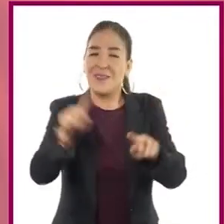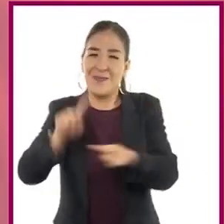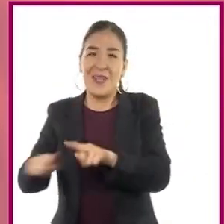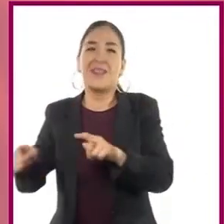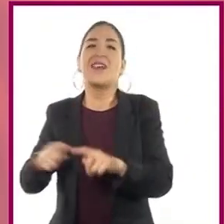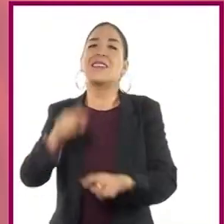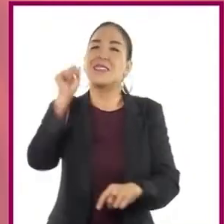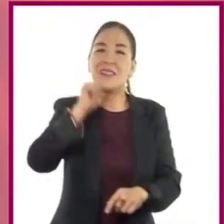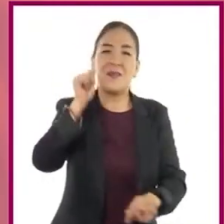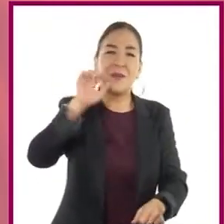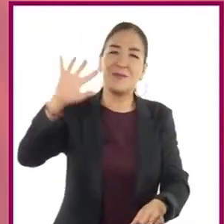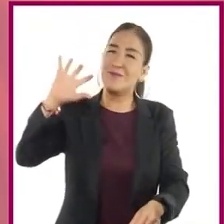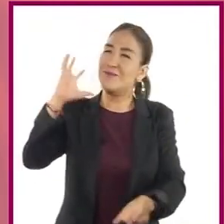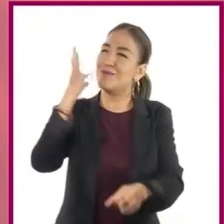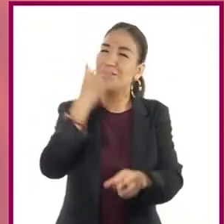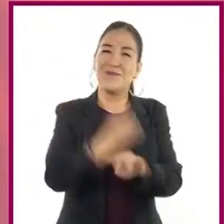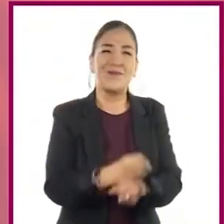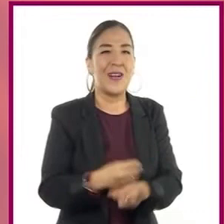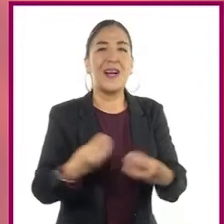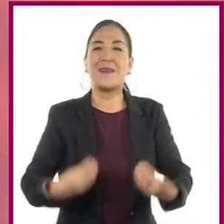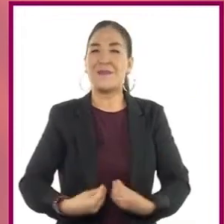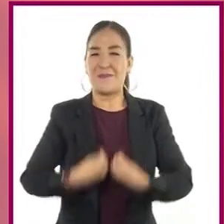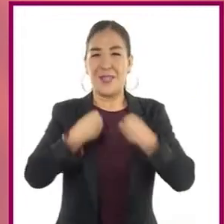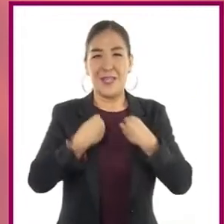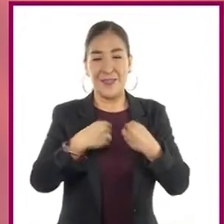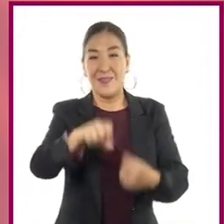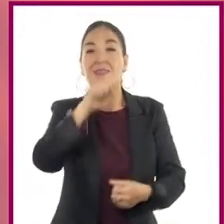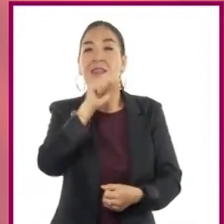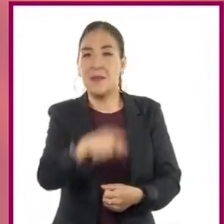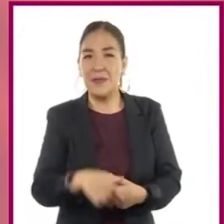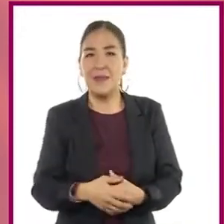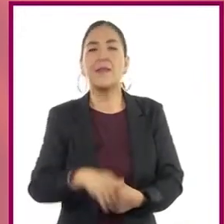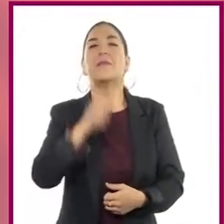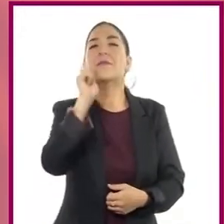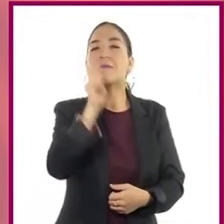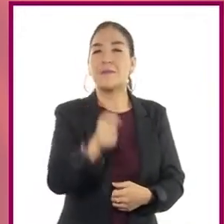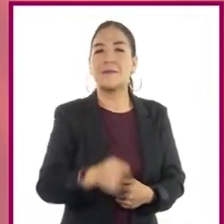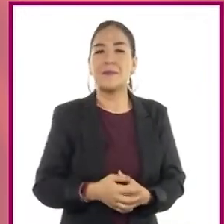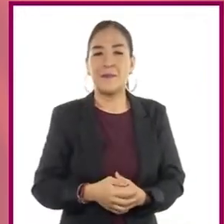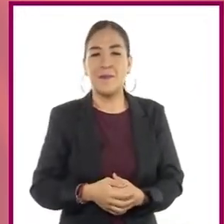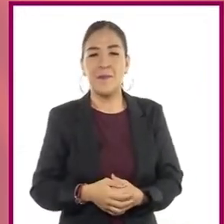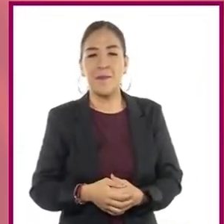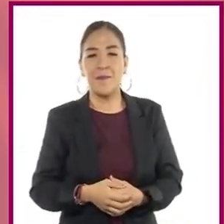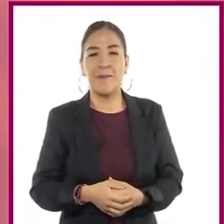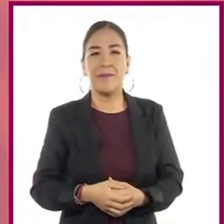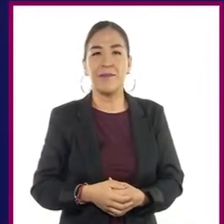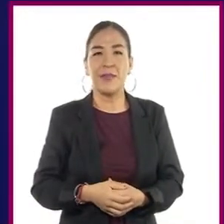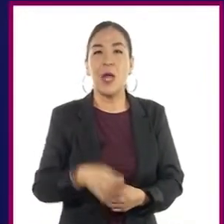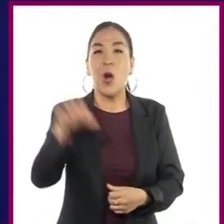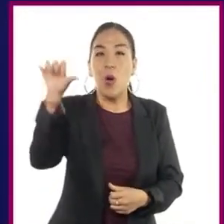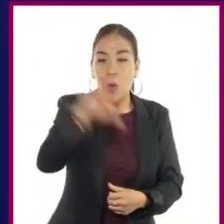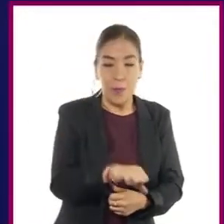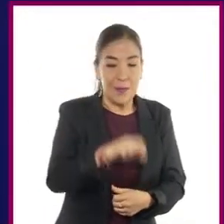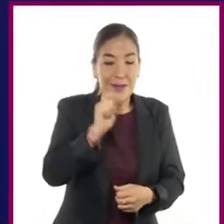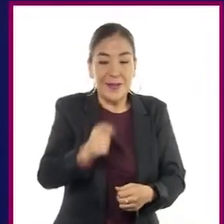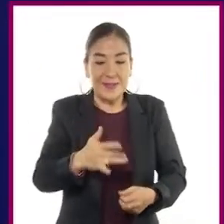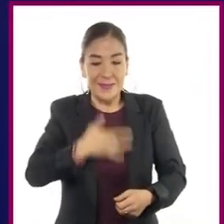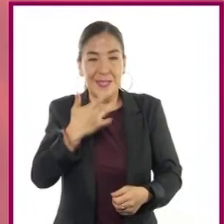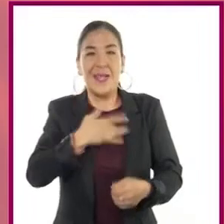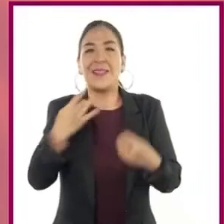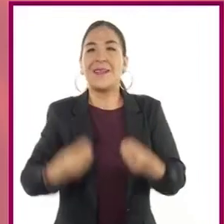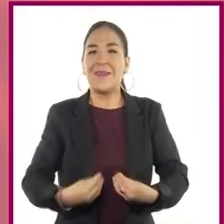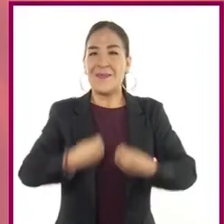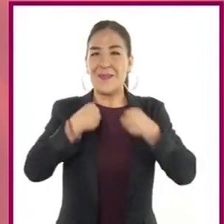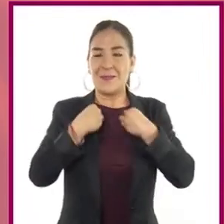presentes a lo largo de nuestra existencia. Y por supuesto, que tiene que ver con lo que vivimos en el momento.